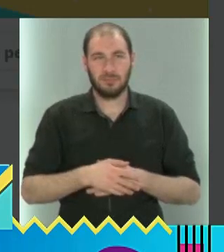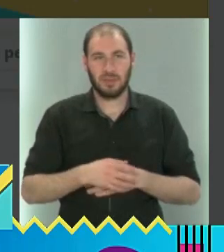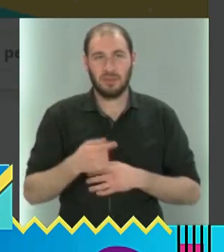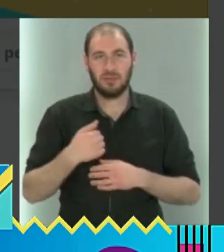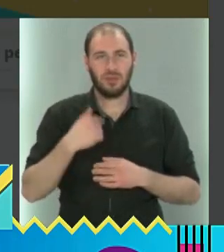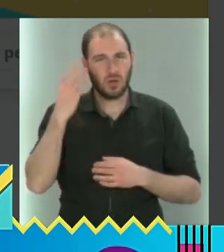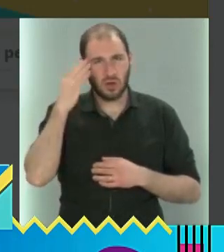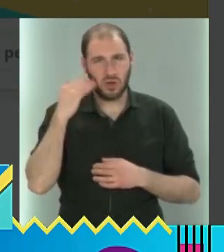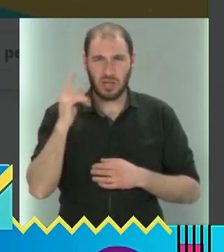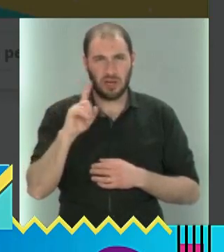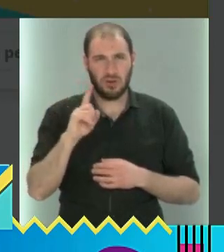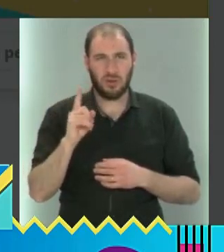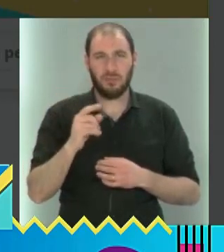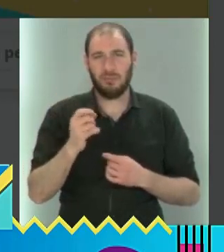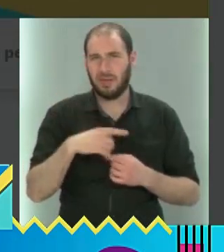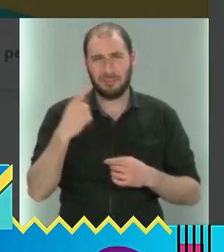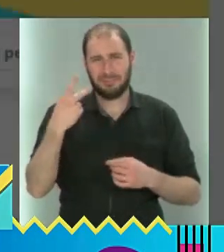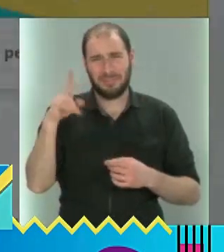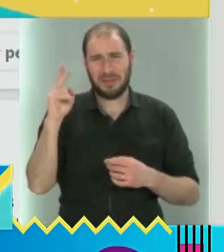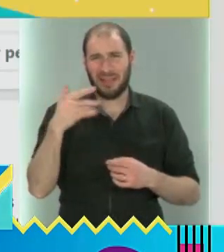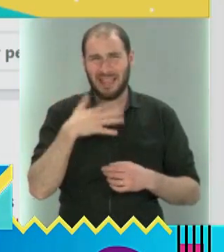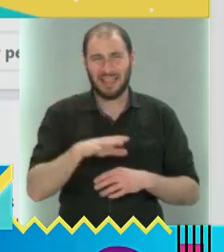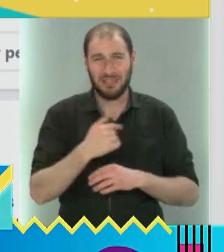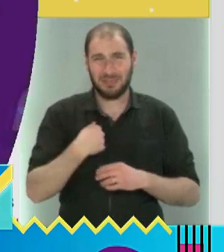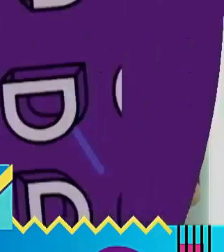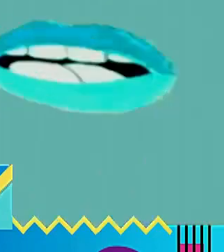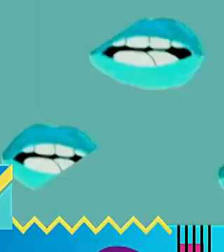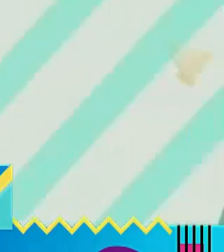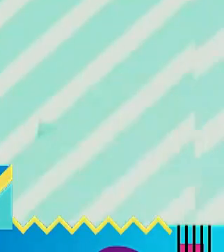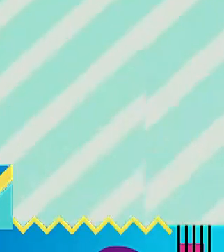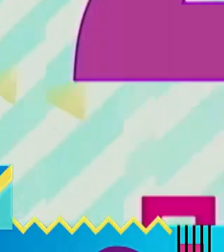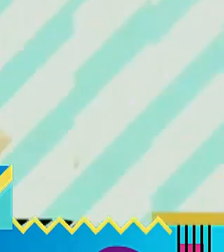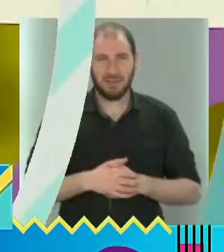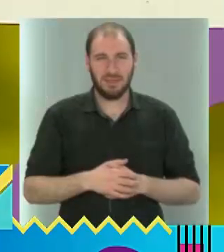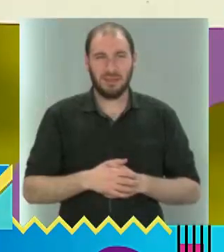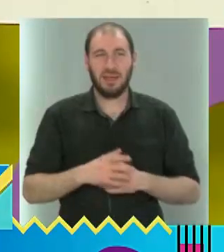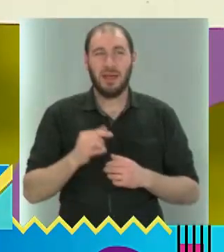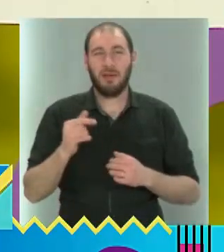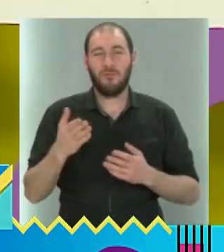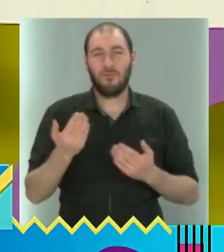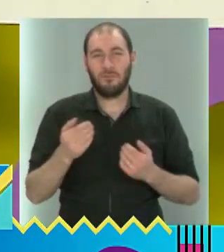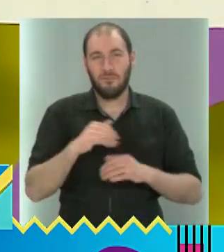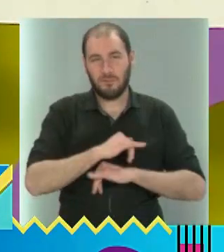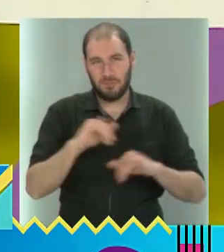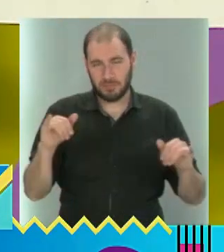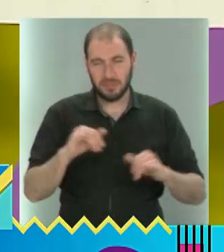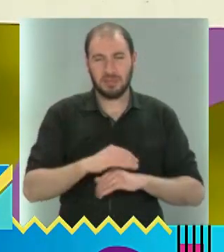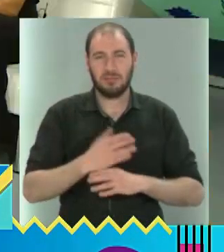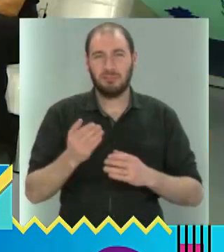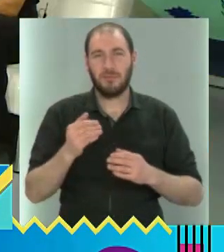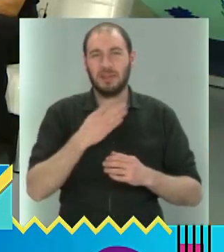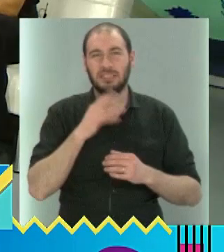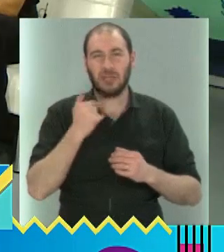dije en coreano porque si no, no. No, menos, si no, no puedo decir el nombre de la disciplina, imagínate. Bien, queda entonces el mensaje de Francisco Blota. Muchas